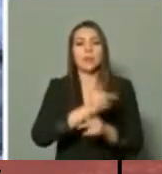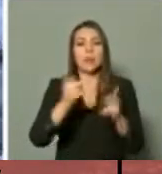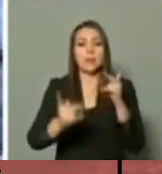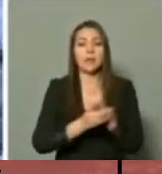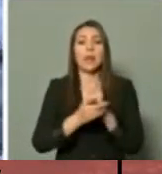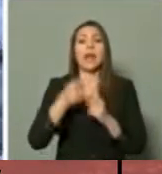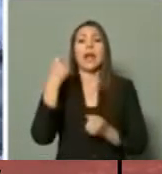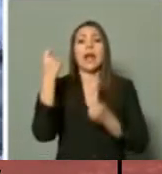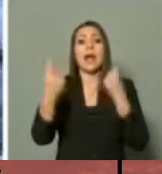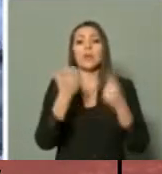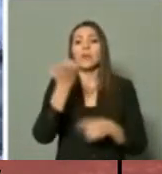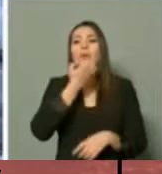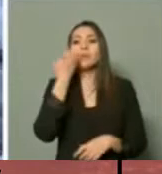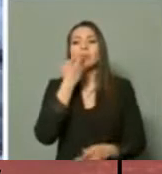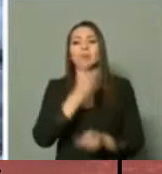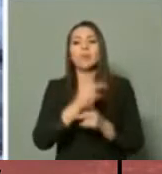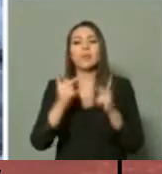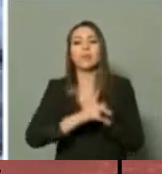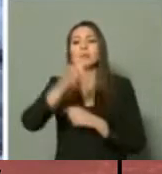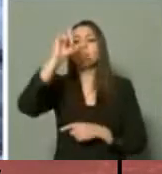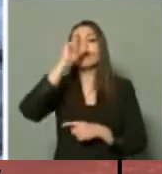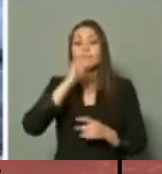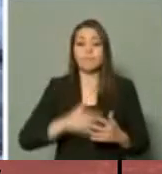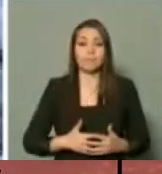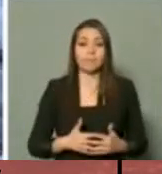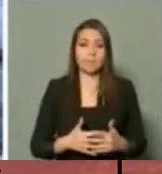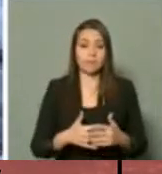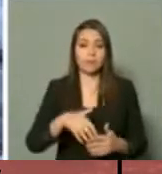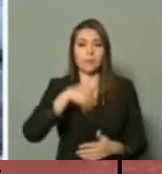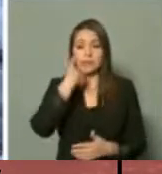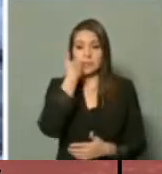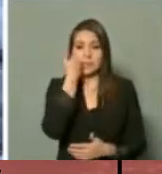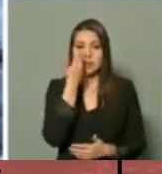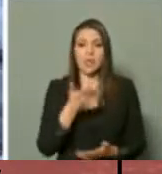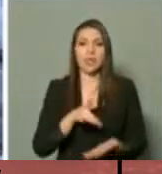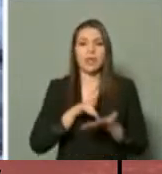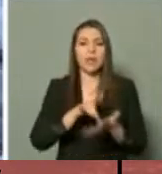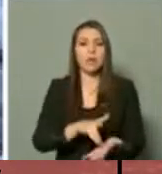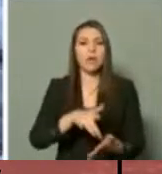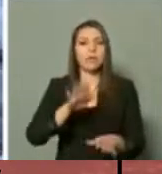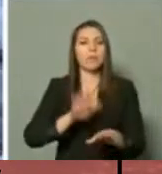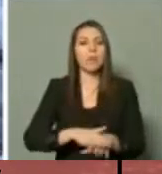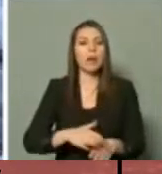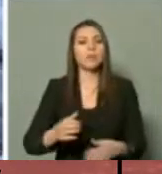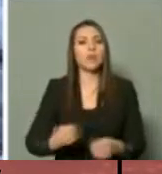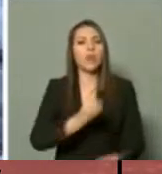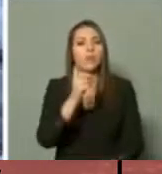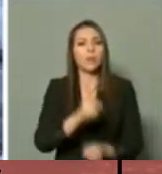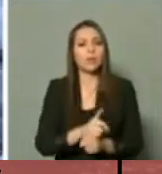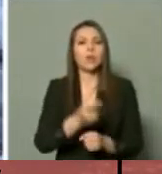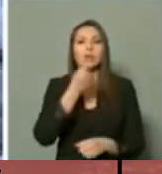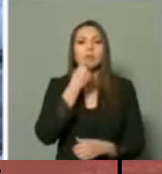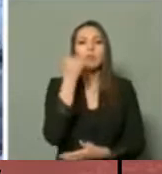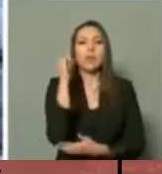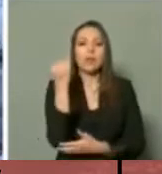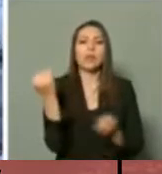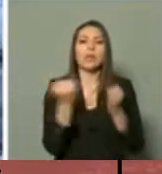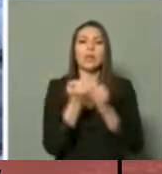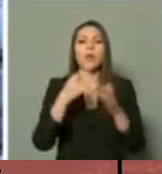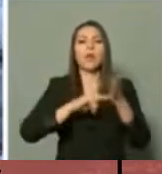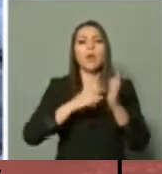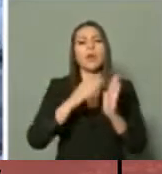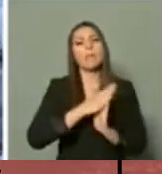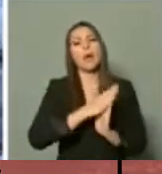y que lleguen a tener algún tema de embarazo, lo que nosotros vamos a lograr es que tengan mejores oportunidades. Que esas guarderías también sean de horarios